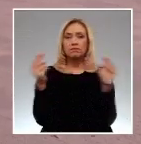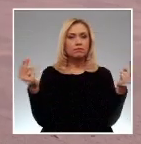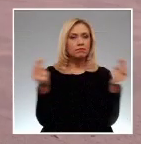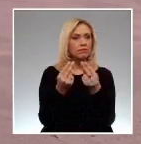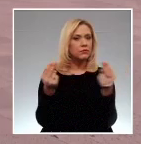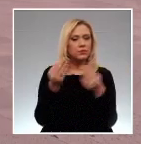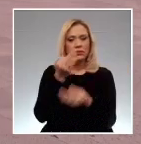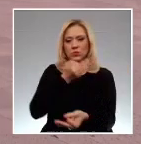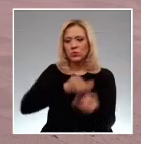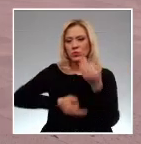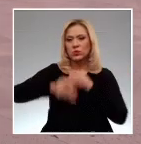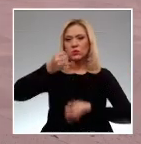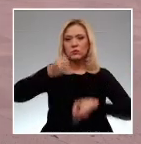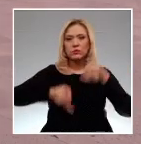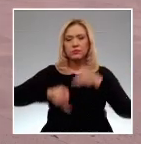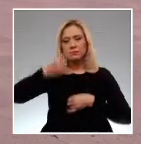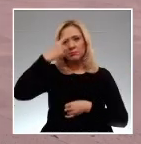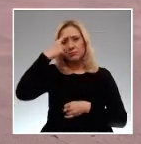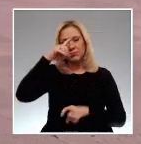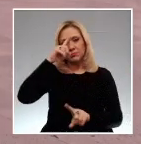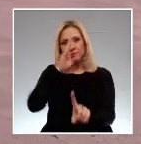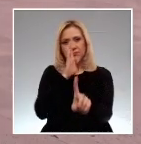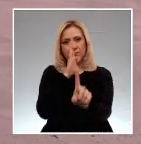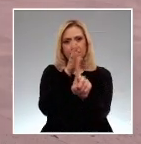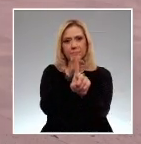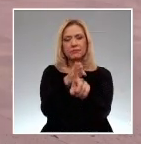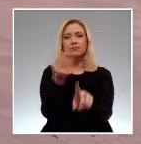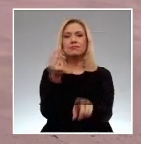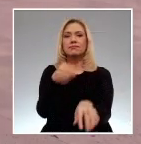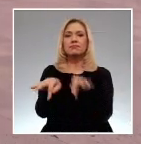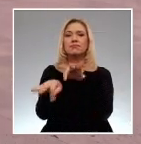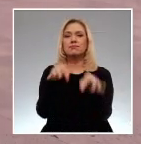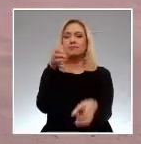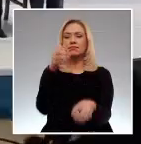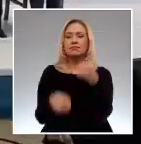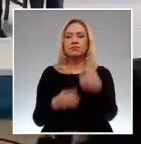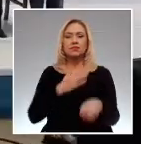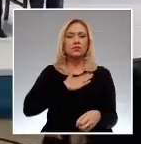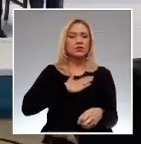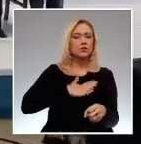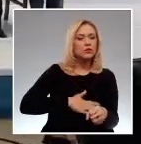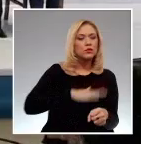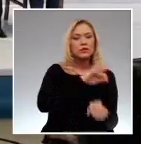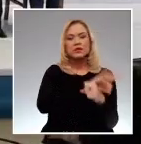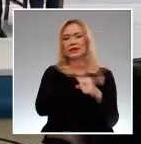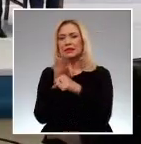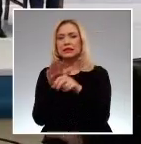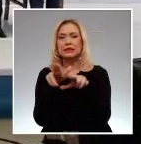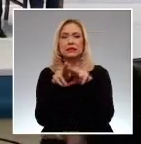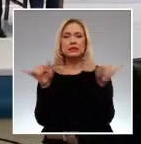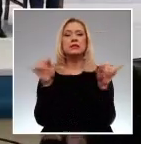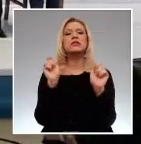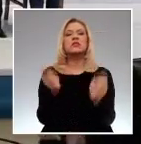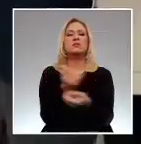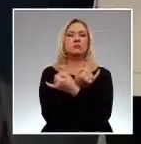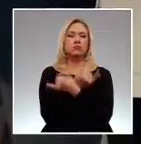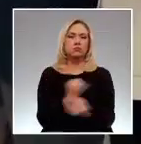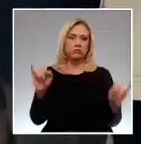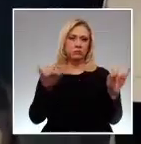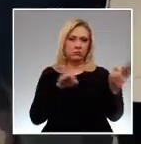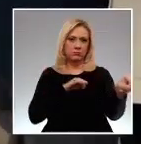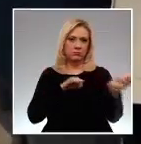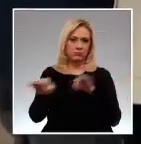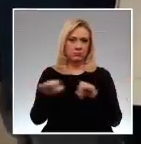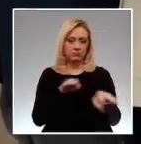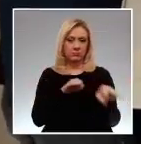país para impartir una justicia completa, imparcial e independiente. Con imágenes de Javier Piña y Luis Cabello, Juan